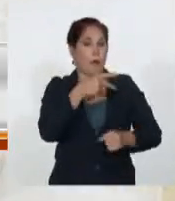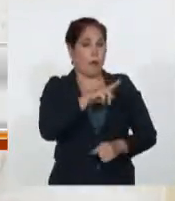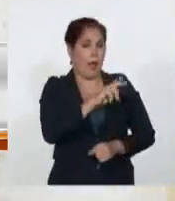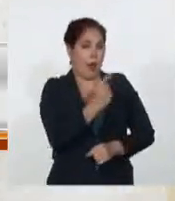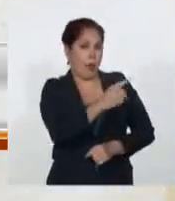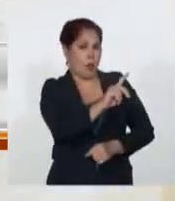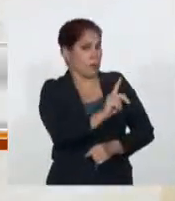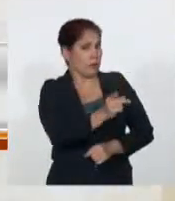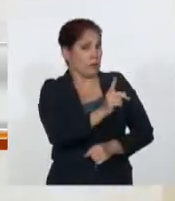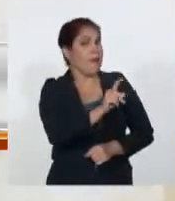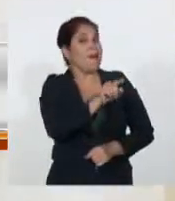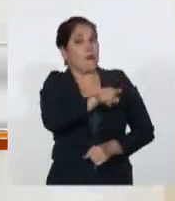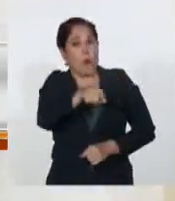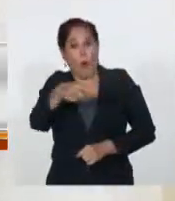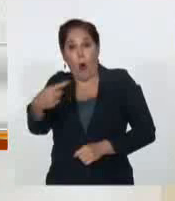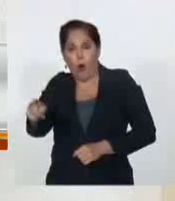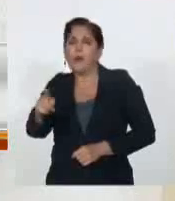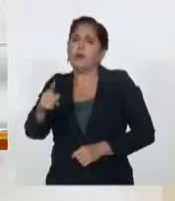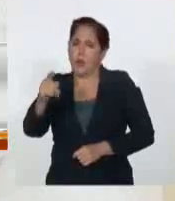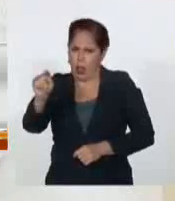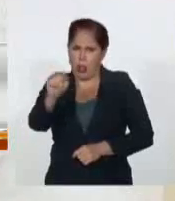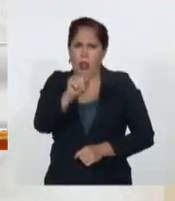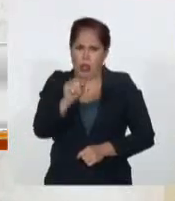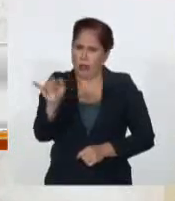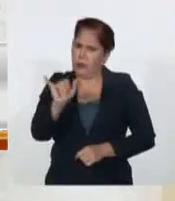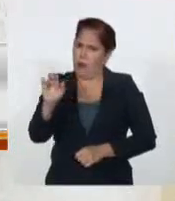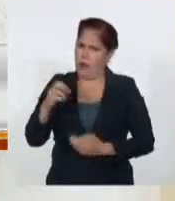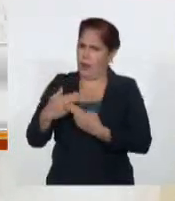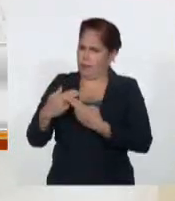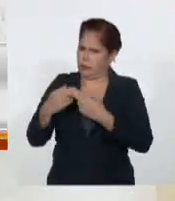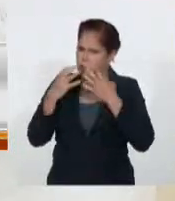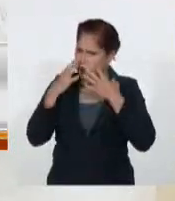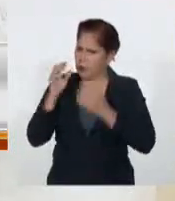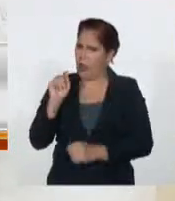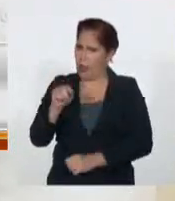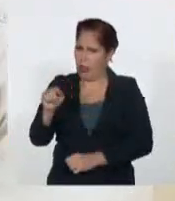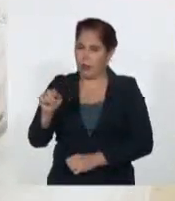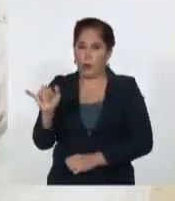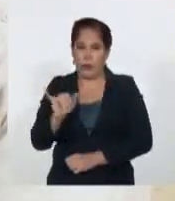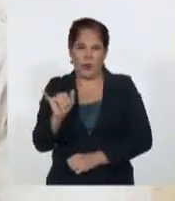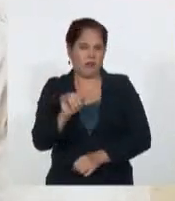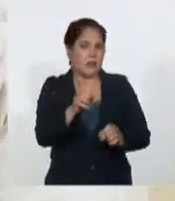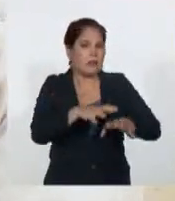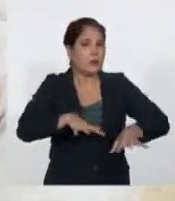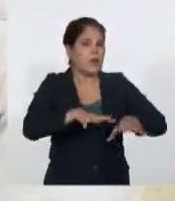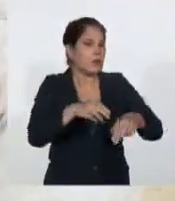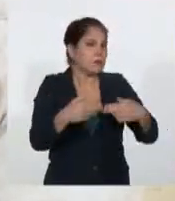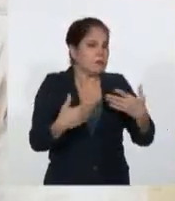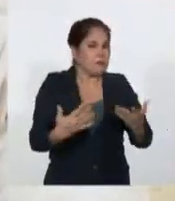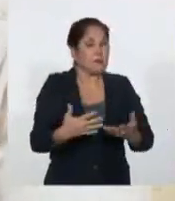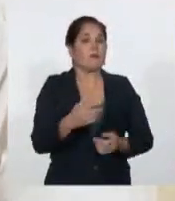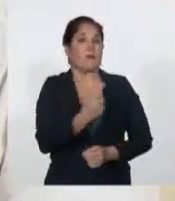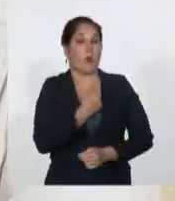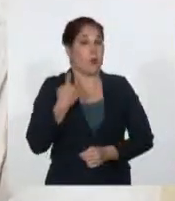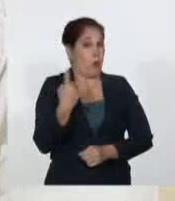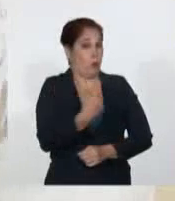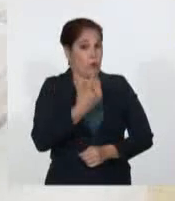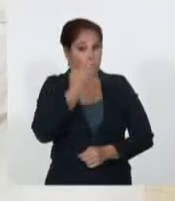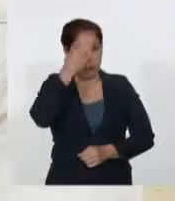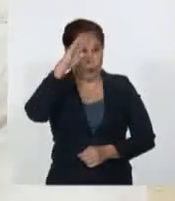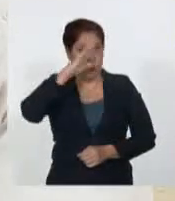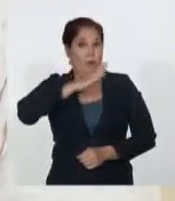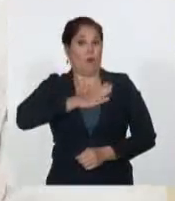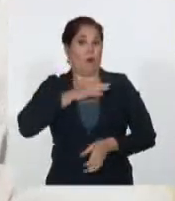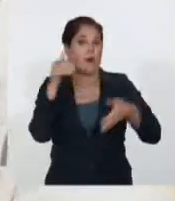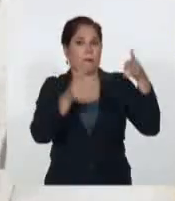Bueno un poco se ha impuesto no a nivel de todo este tipo de evento de alto nivel ahora qué ha pasado en esta situación nosotros incluso Cuba para